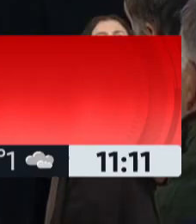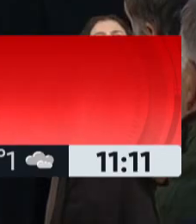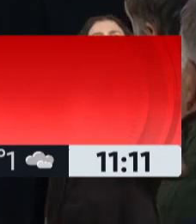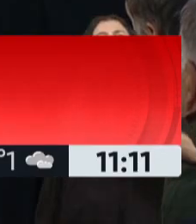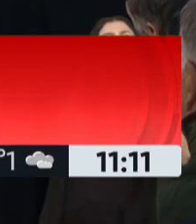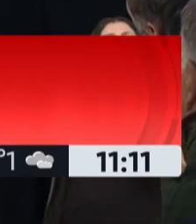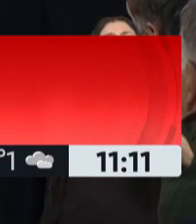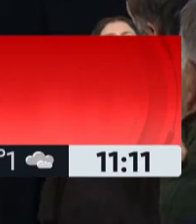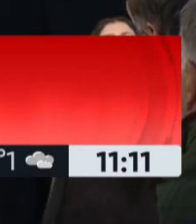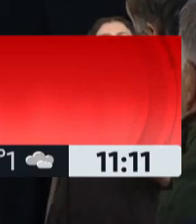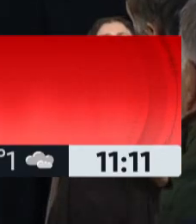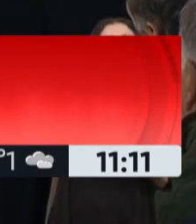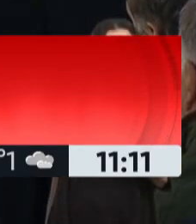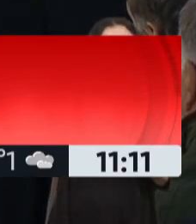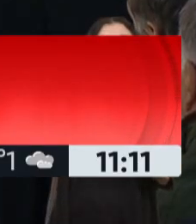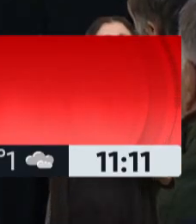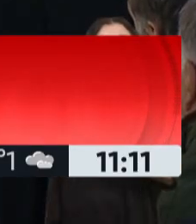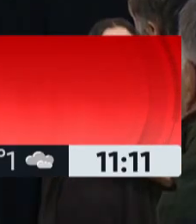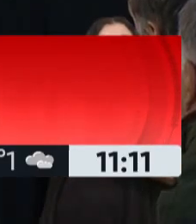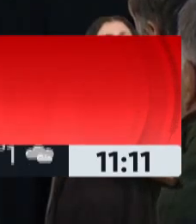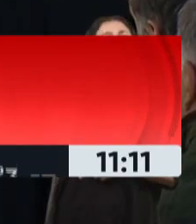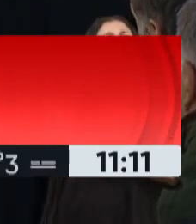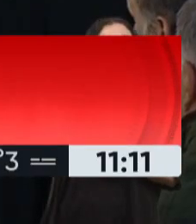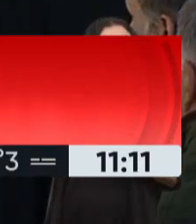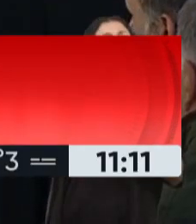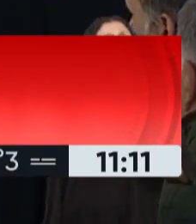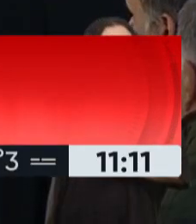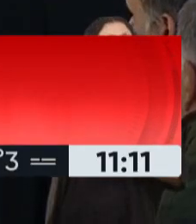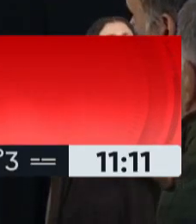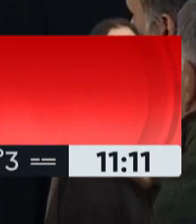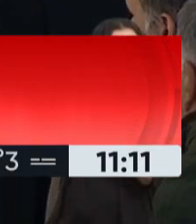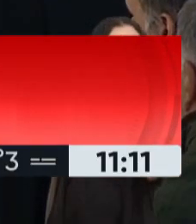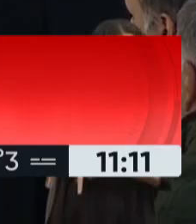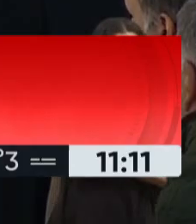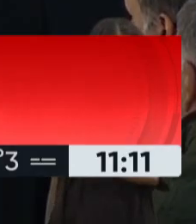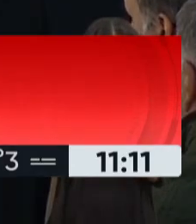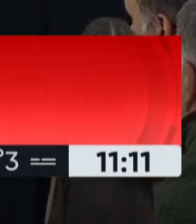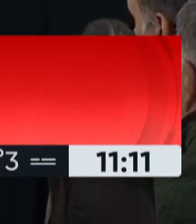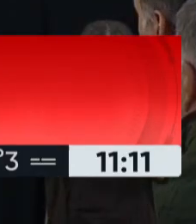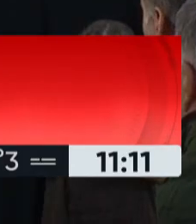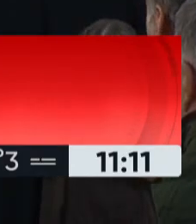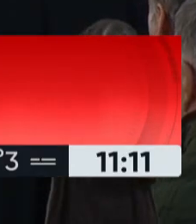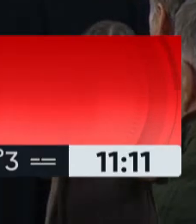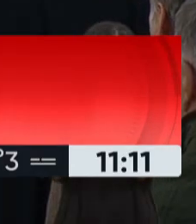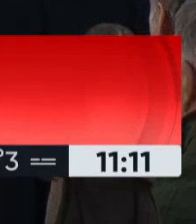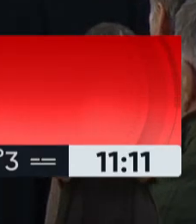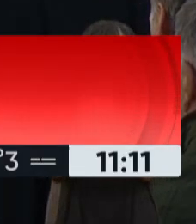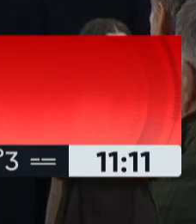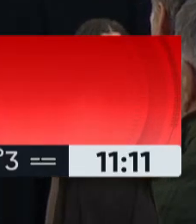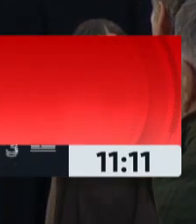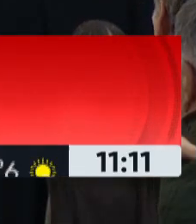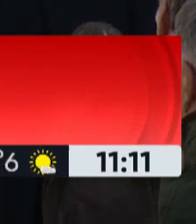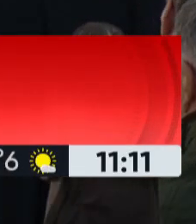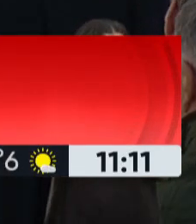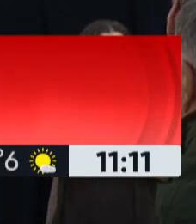de Diputados, que me acompañó el año pasado también y que también está haciendo una tarea titánica,